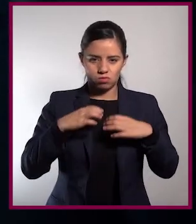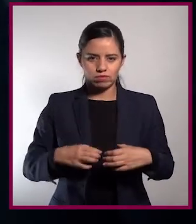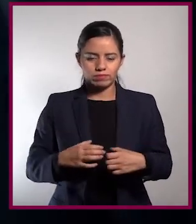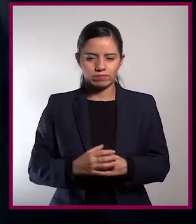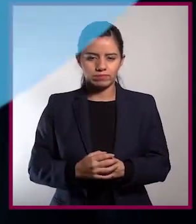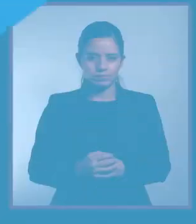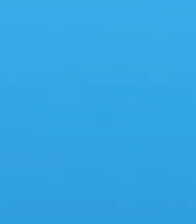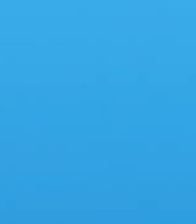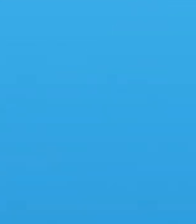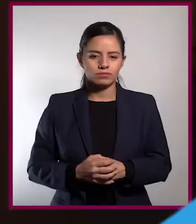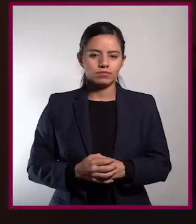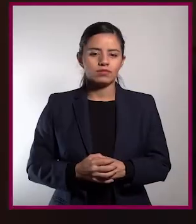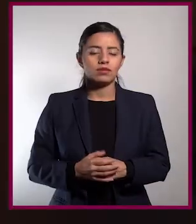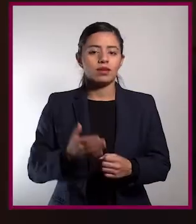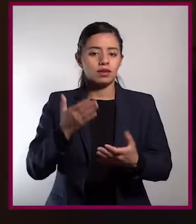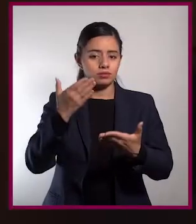otros.